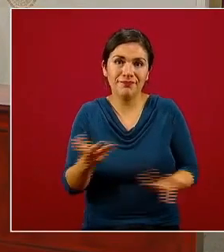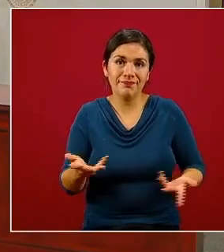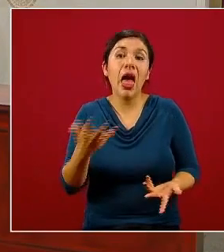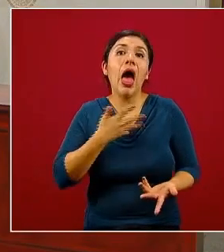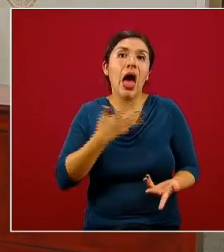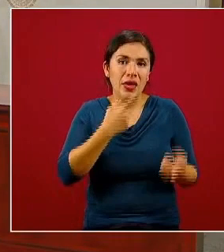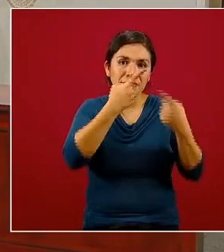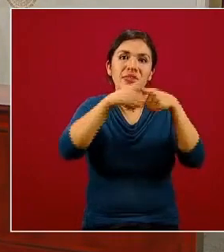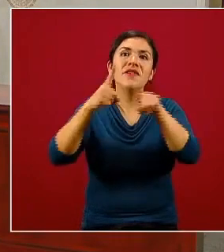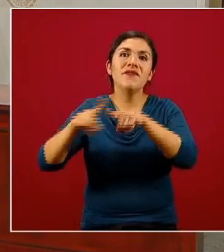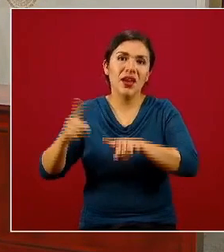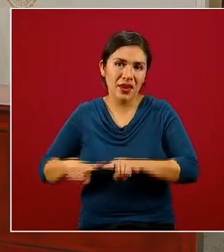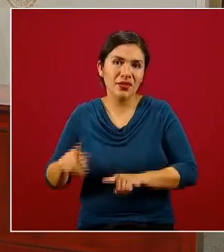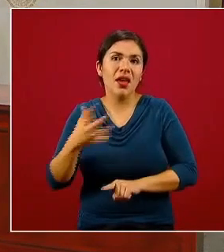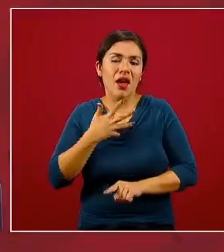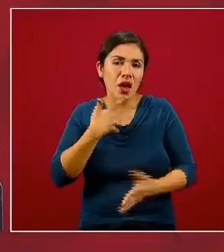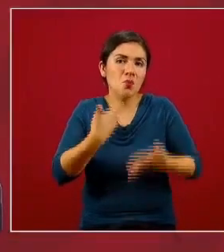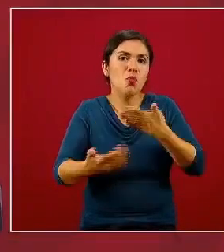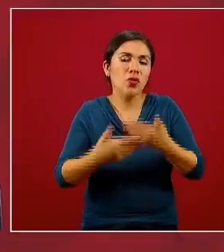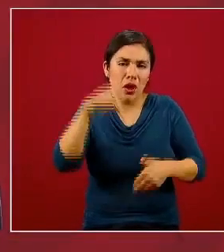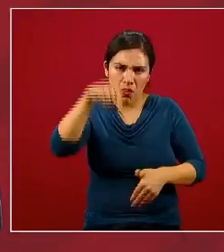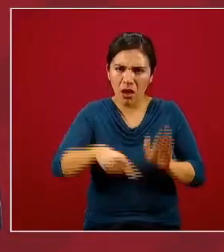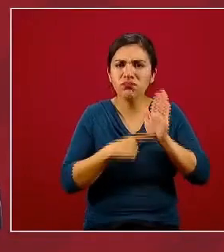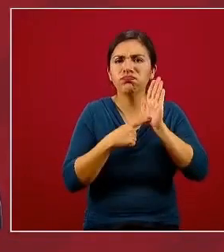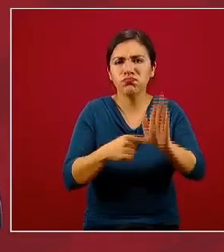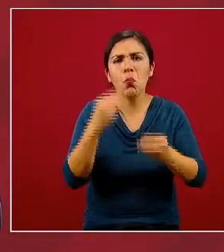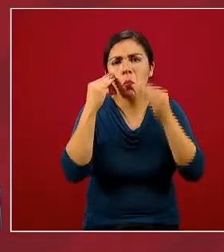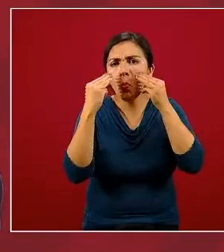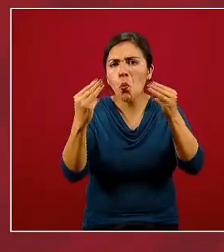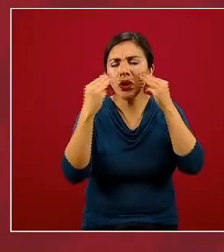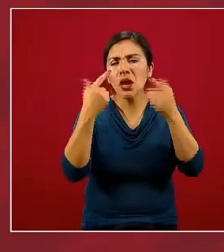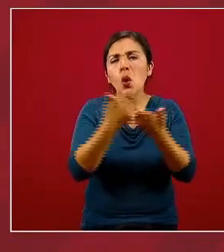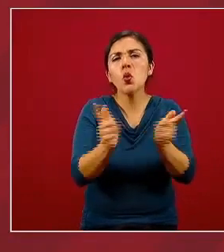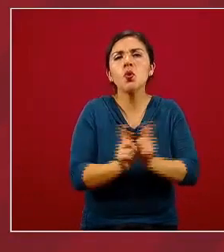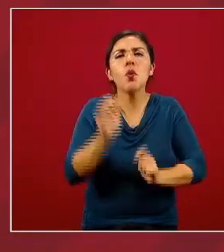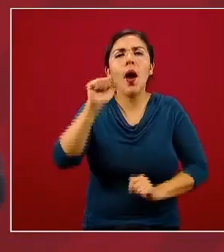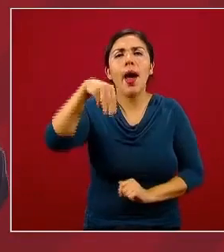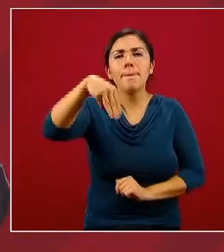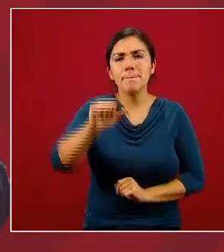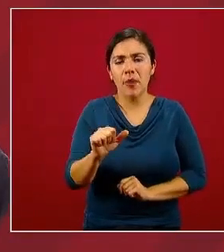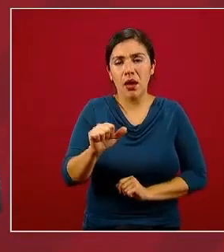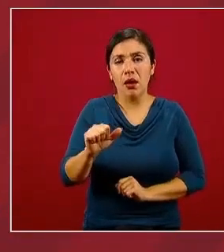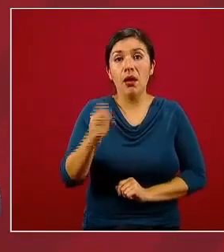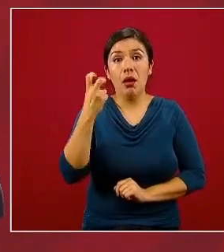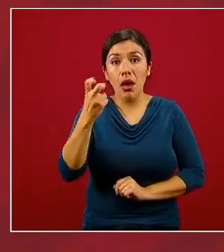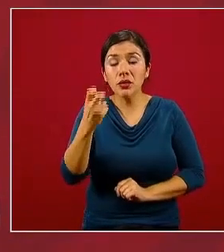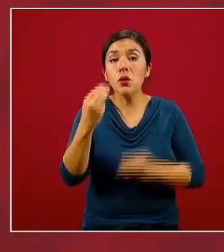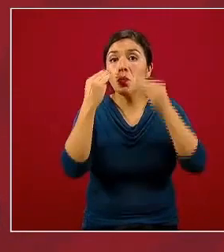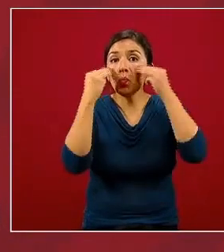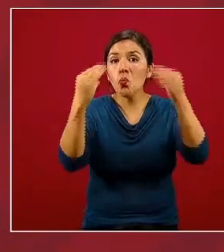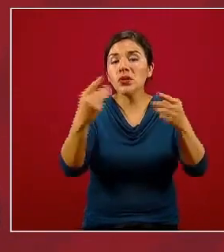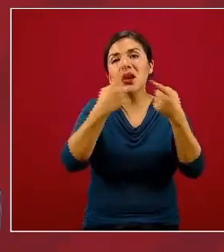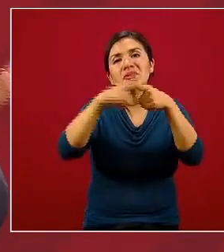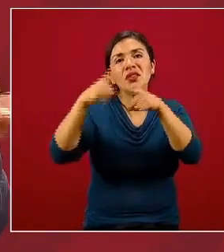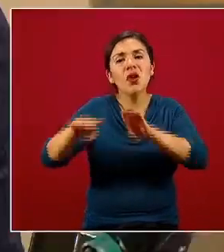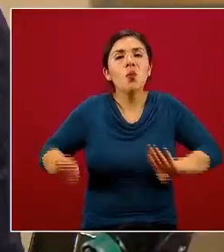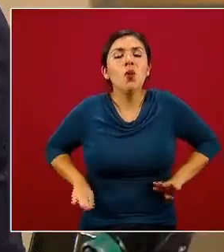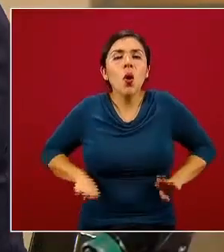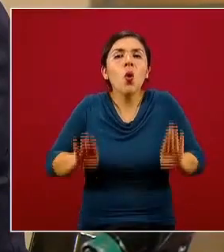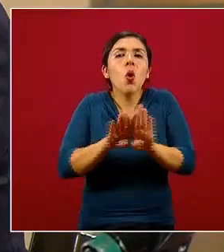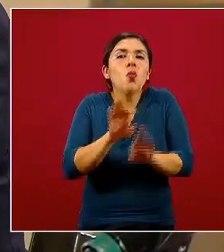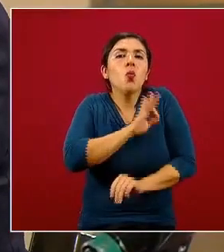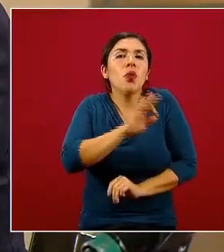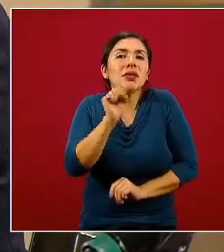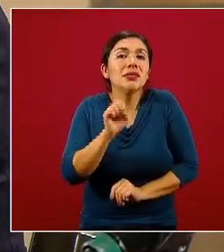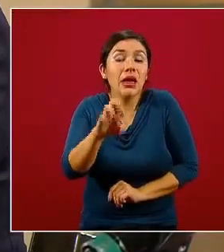distintos modelos, son precisamente los modelos que aquí se muestran del Grupo AMA, y nos muestran distintos escenarios. Eso